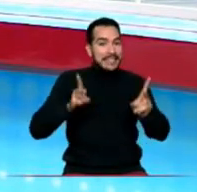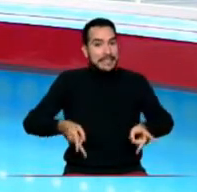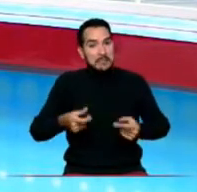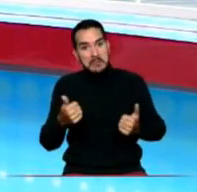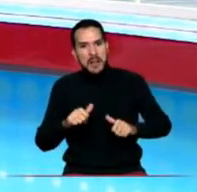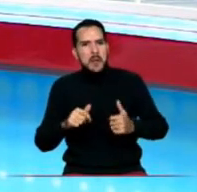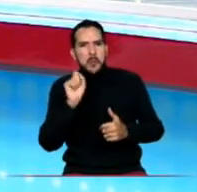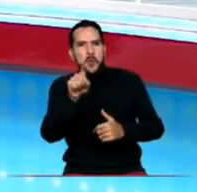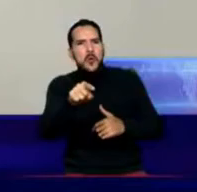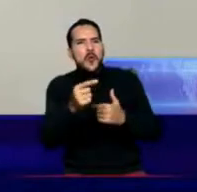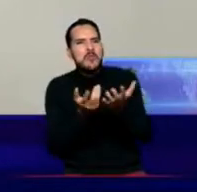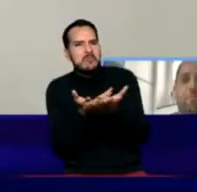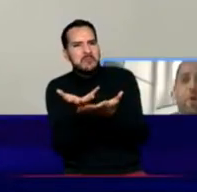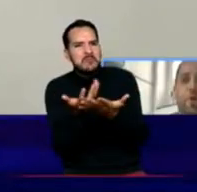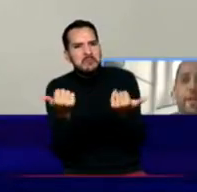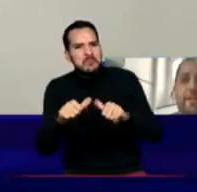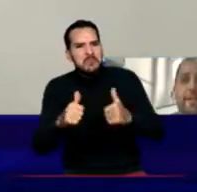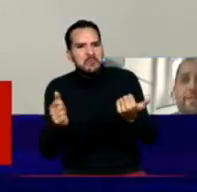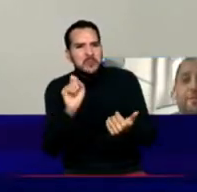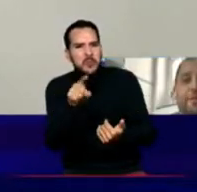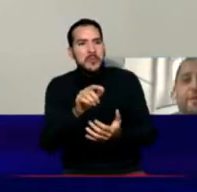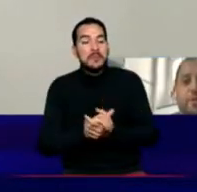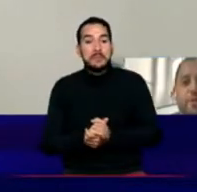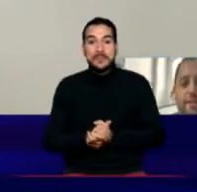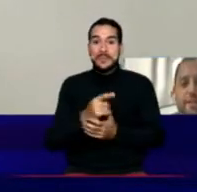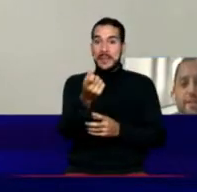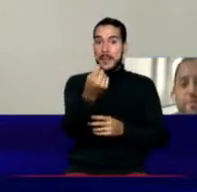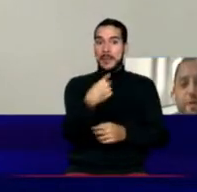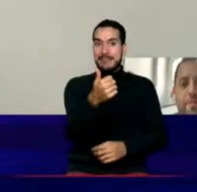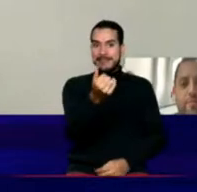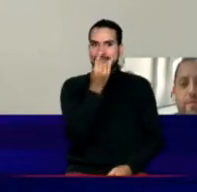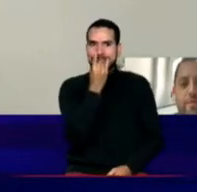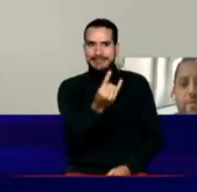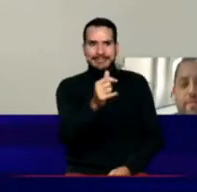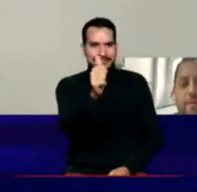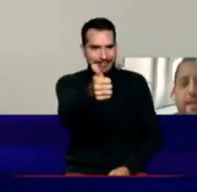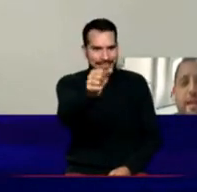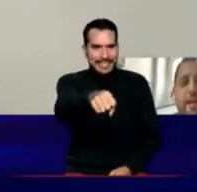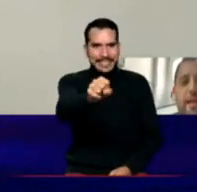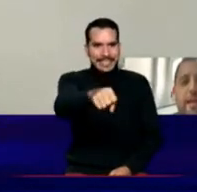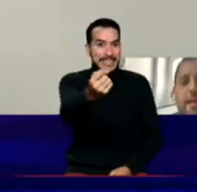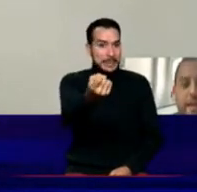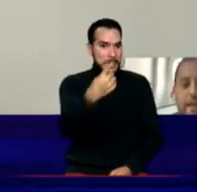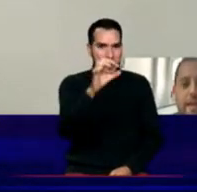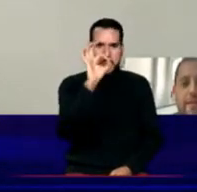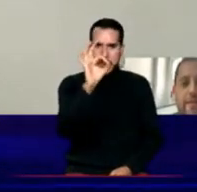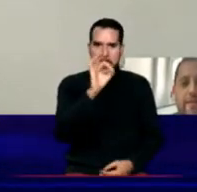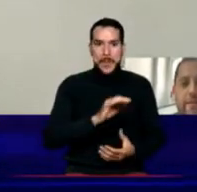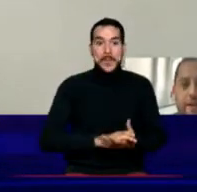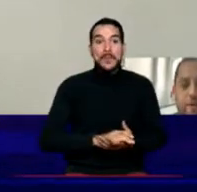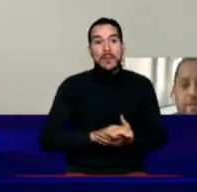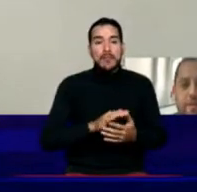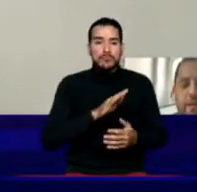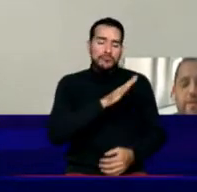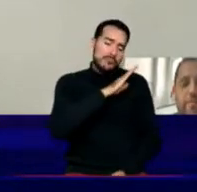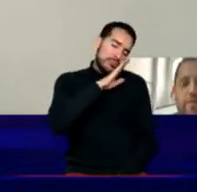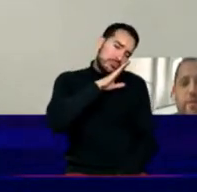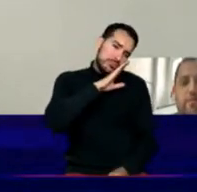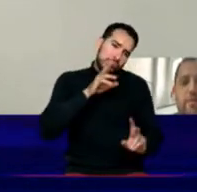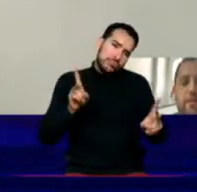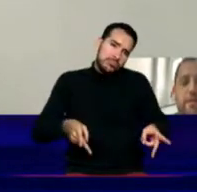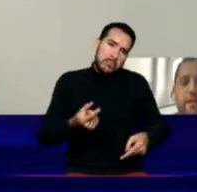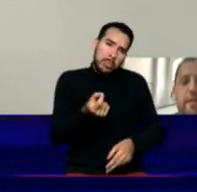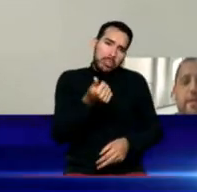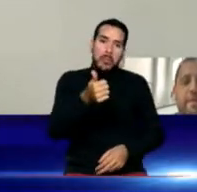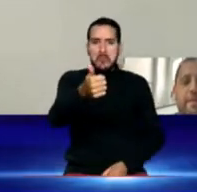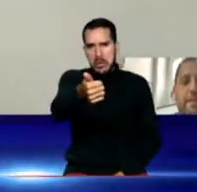o no? Bueno, esa pregunta también es muy interesante, es muy buena pregunta, porque en general la siesta está recomendada, se puede usar una